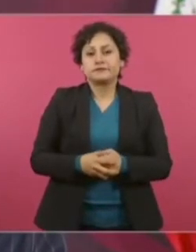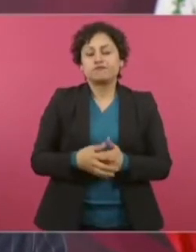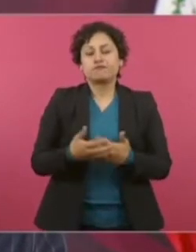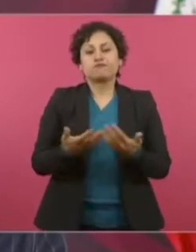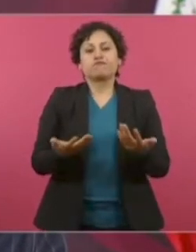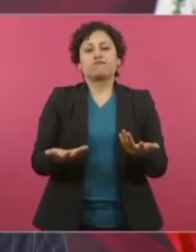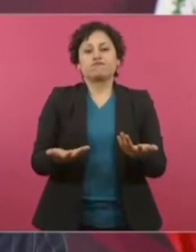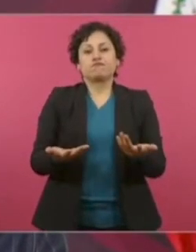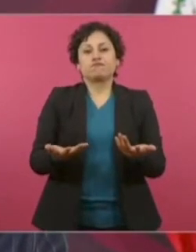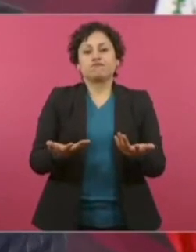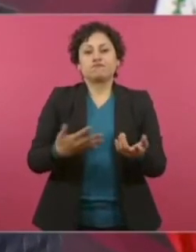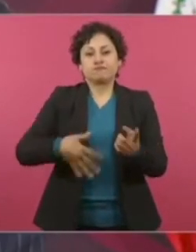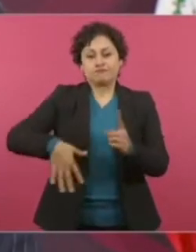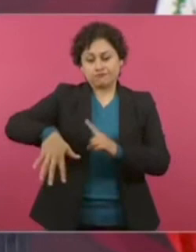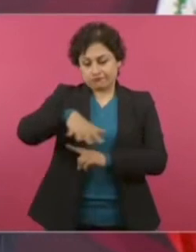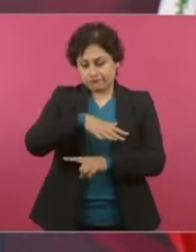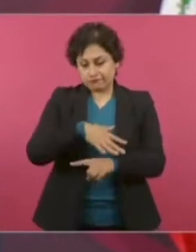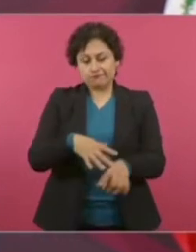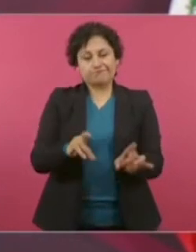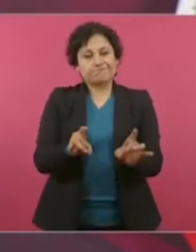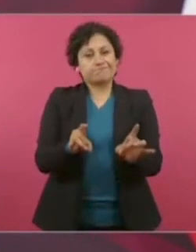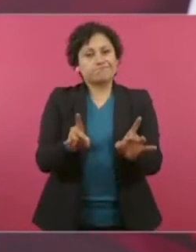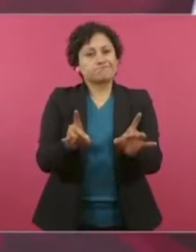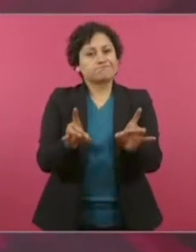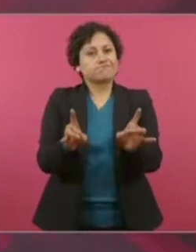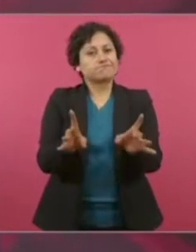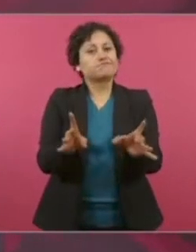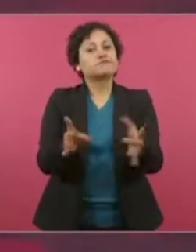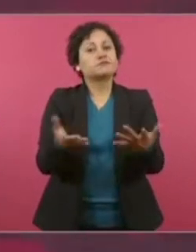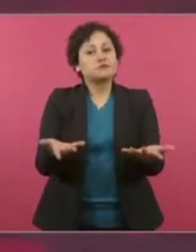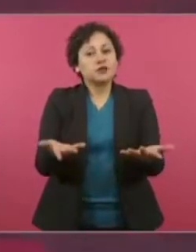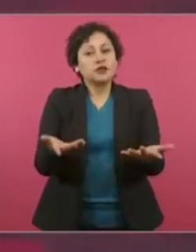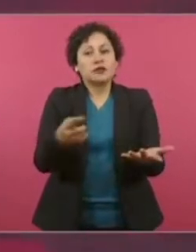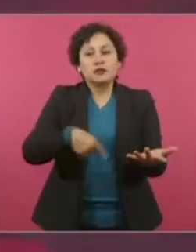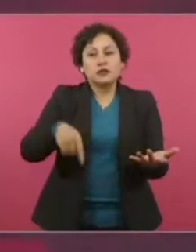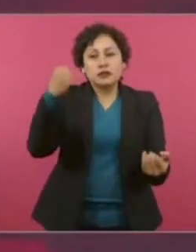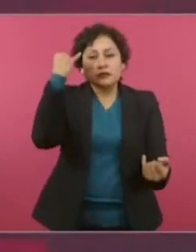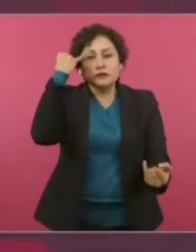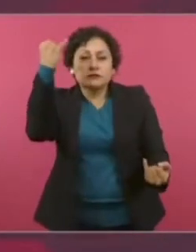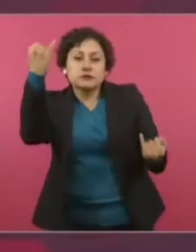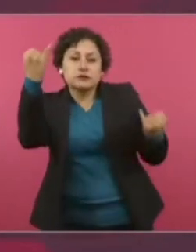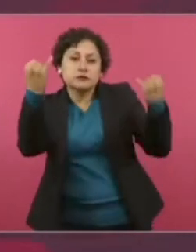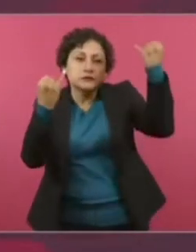sucediendo. Hay varias hipótesis, pero hay que esperar,